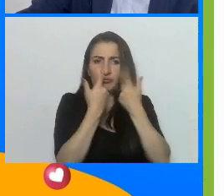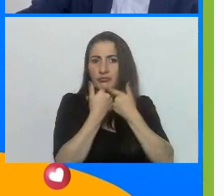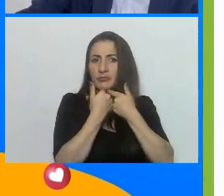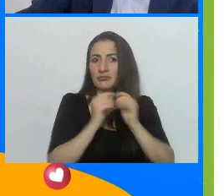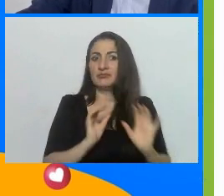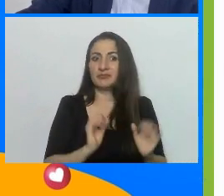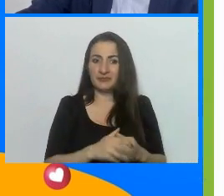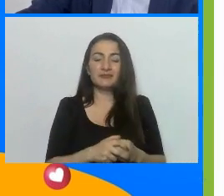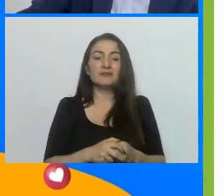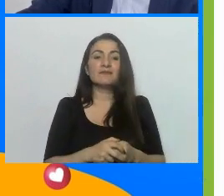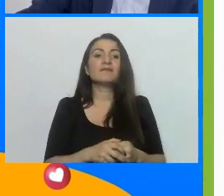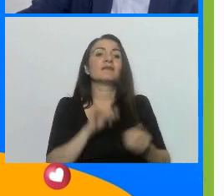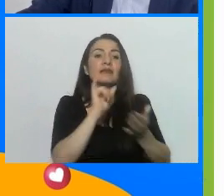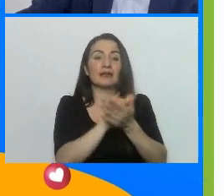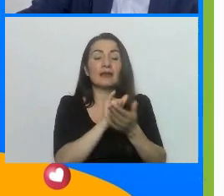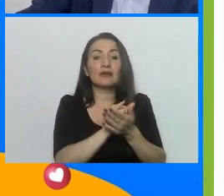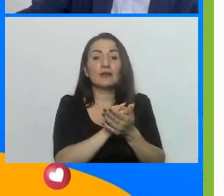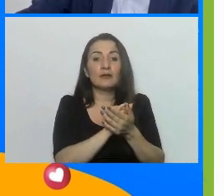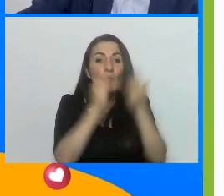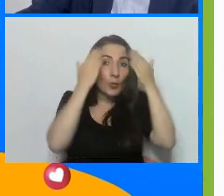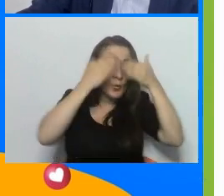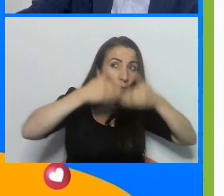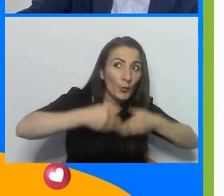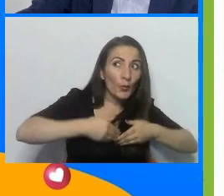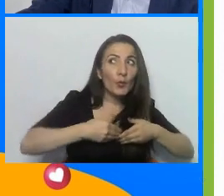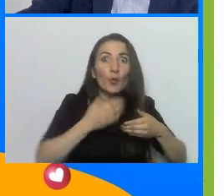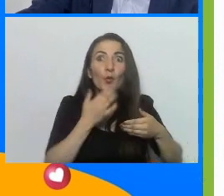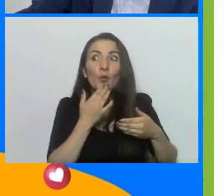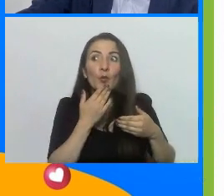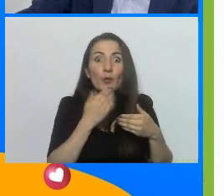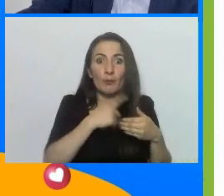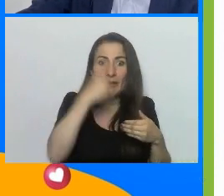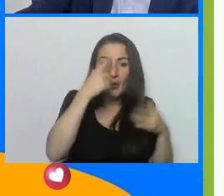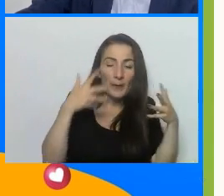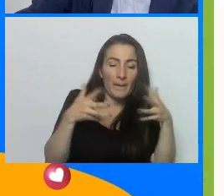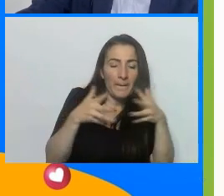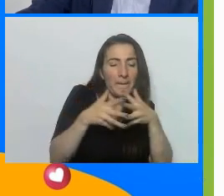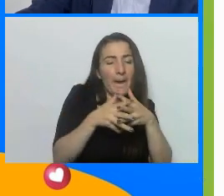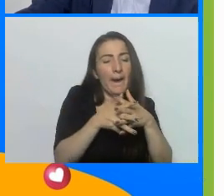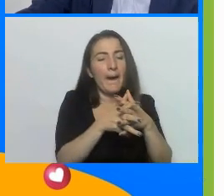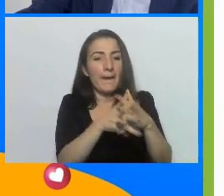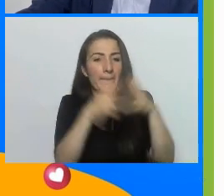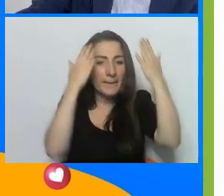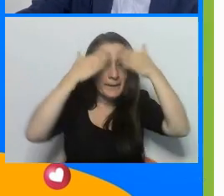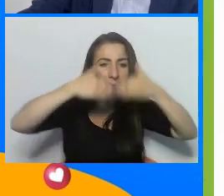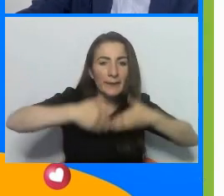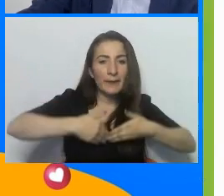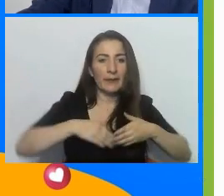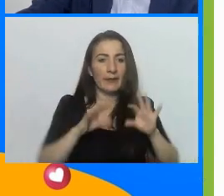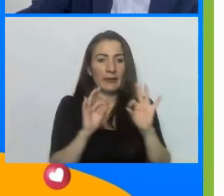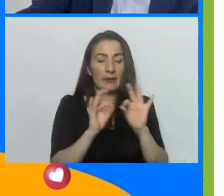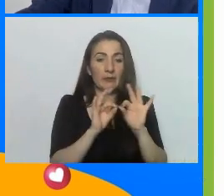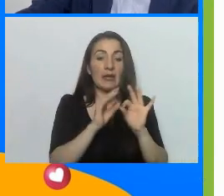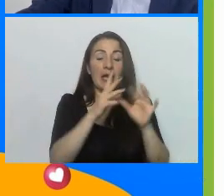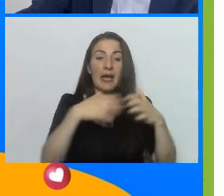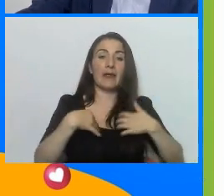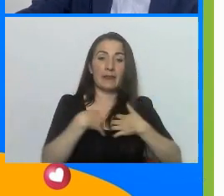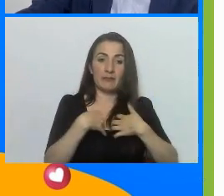ellos tratan en lo posible de mimetizarse, de camuflarse con el entorno. Entonces, estos animales o estos seres vivos, en este caso